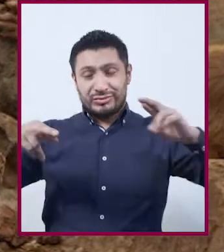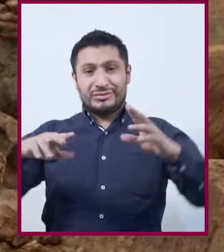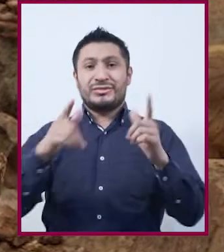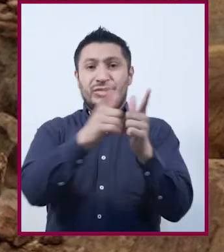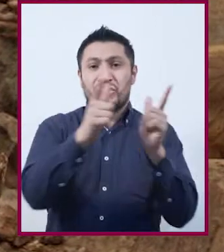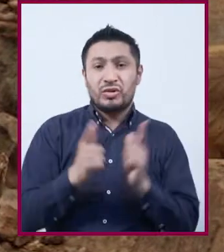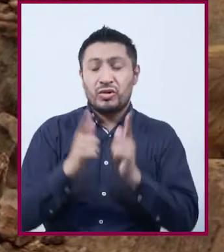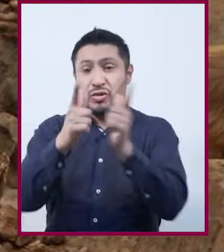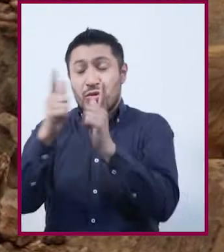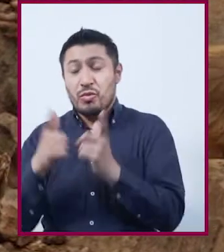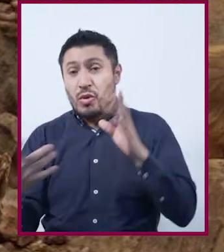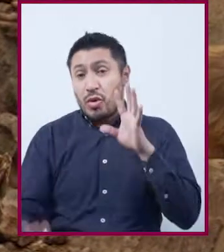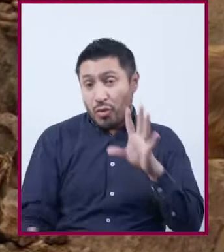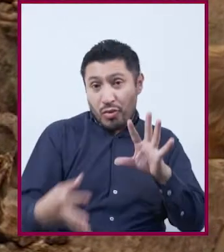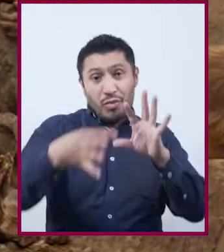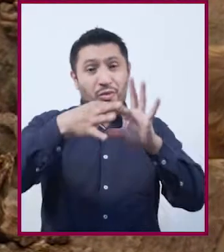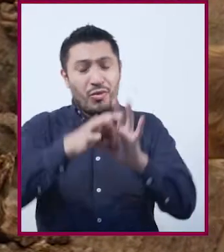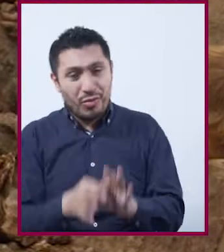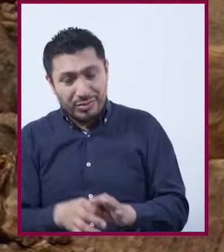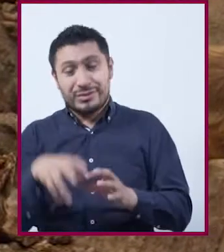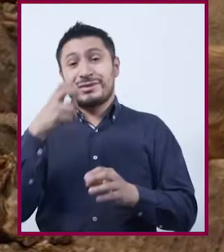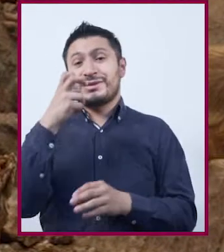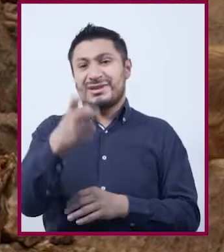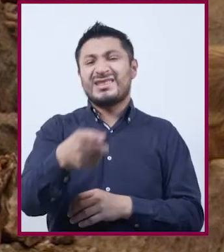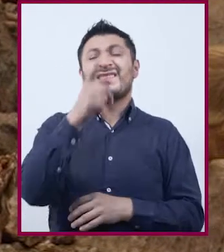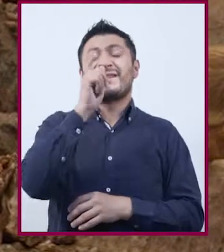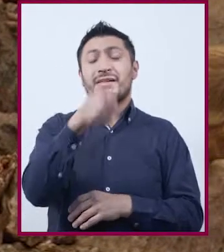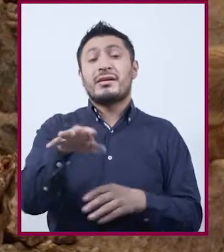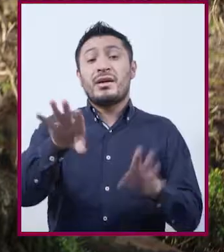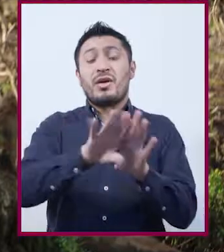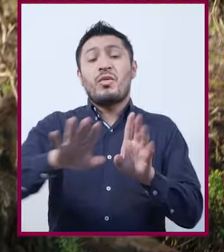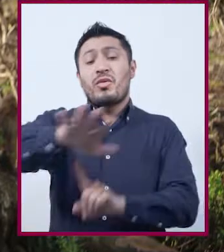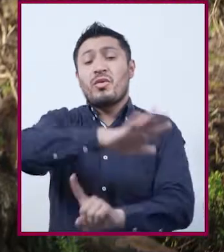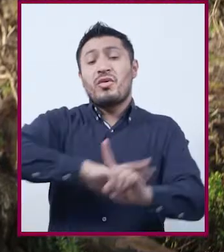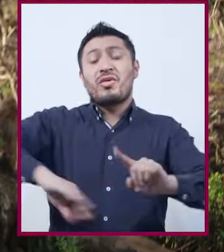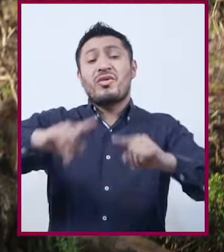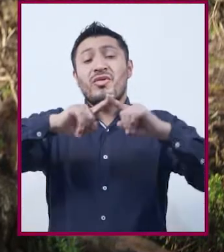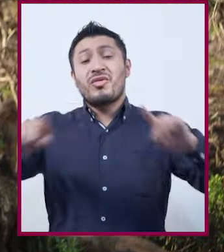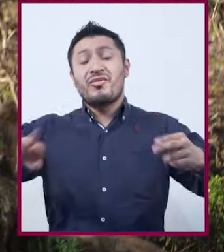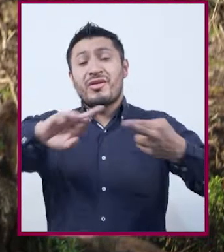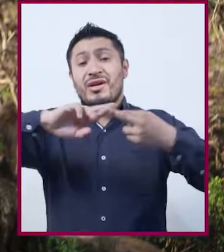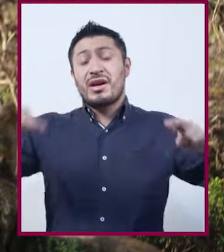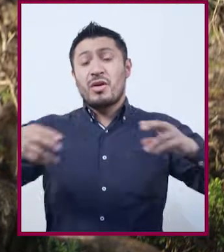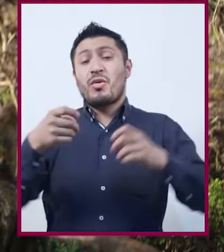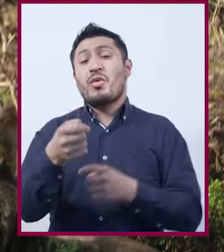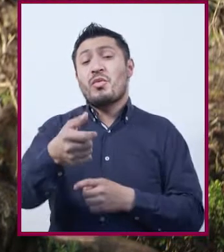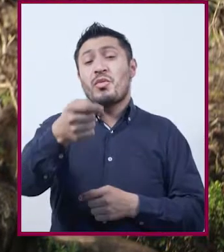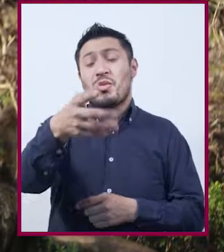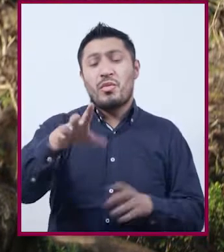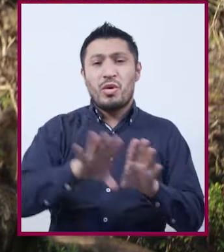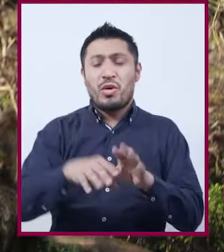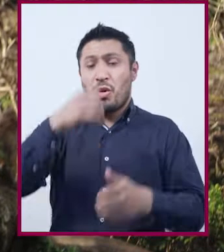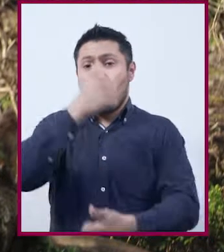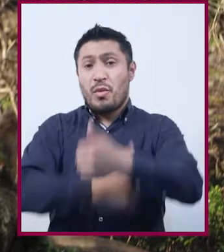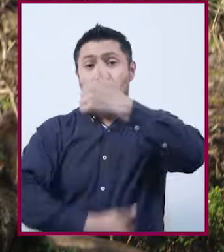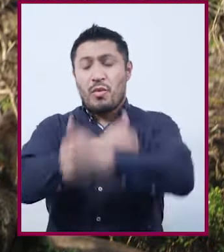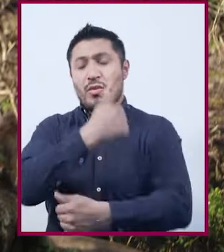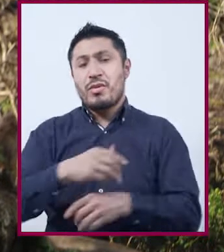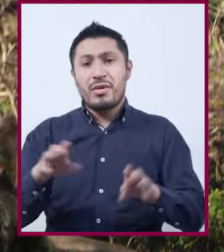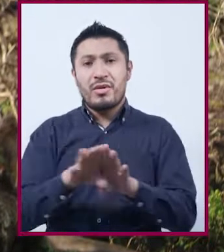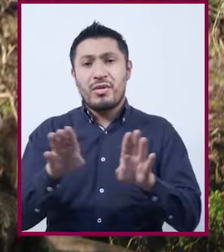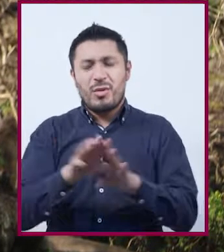amplias relaciones fuera de sus grupos de pertenencia. Es decir, en un contexto adverso de recursos limitados,